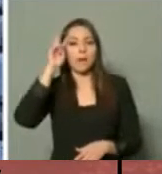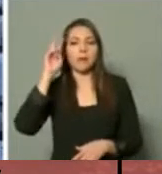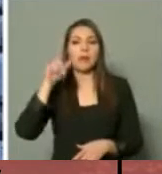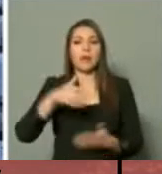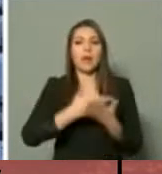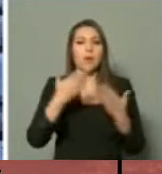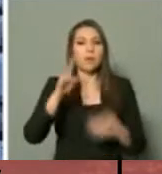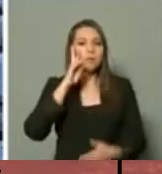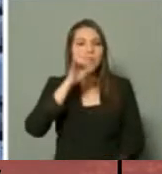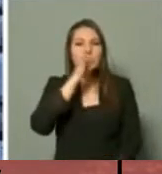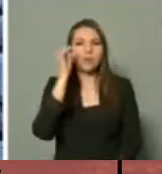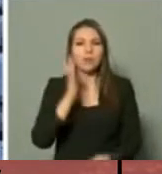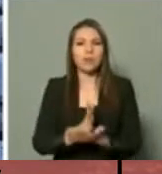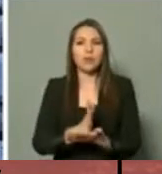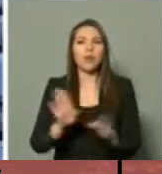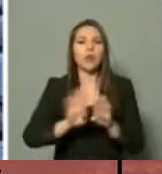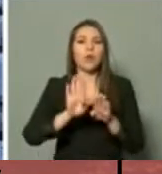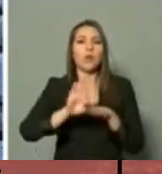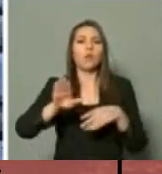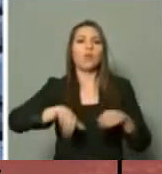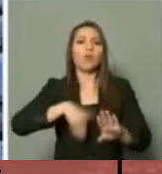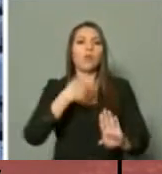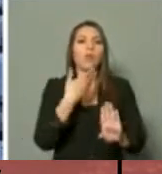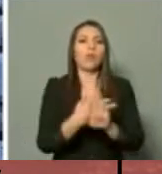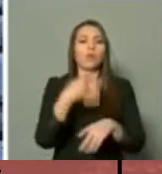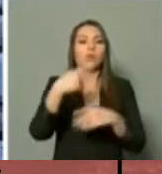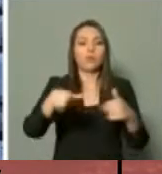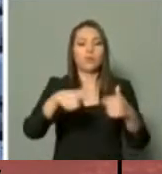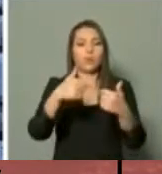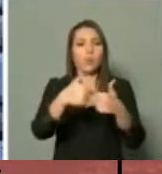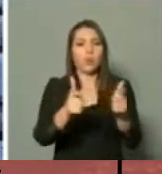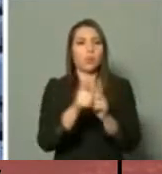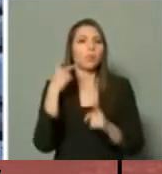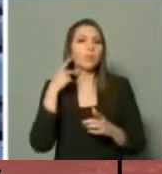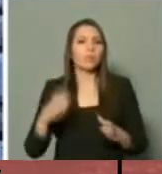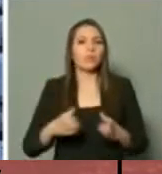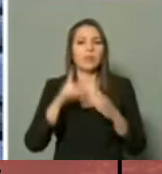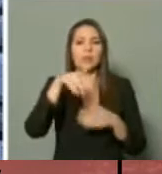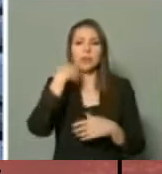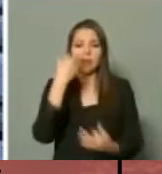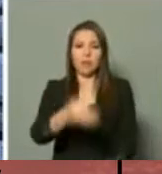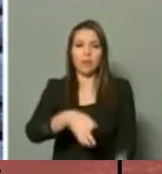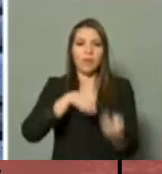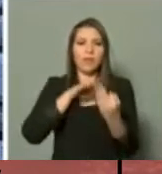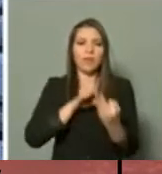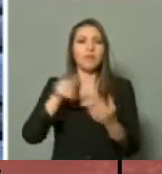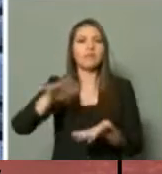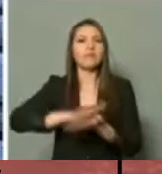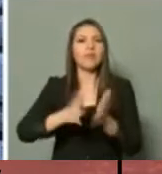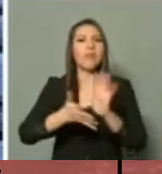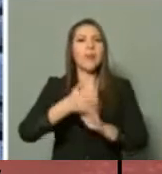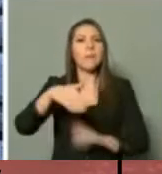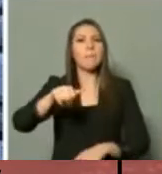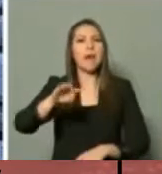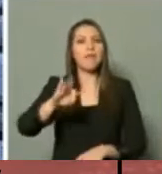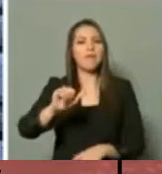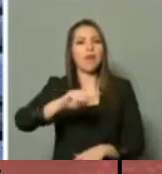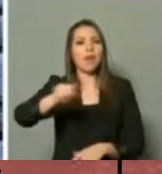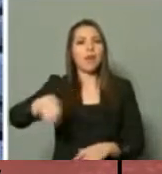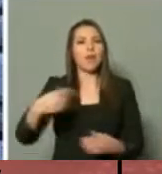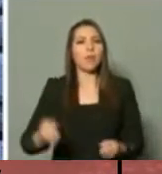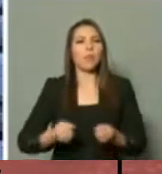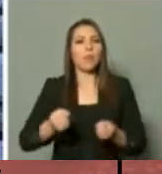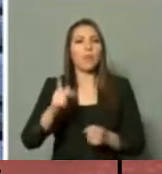atacan a la coalición. Estamos enfrentando a la mafia del poder. Téngalo siempre muy bien en cuenta, electores.